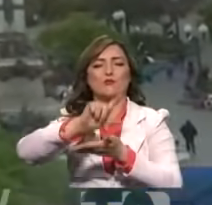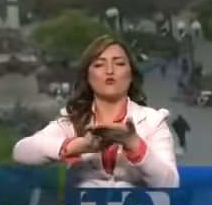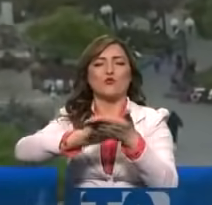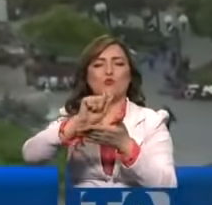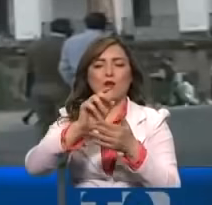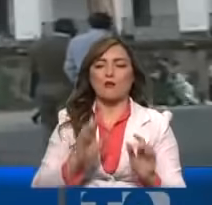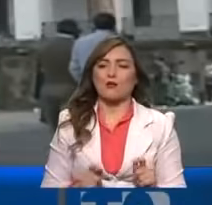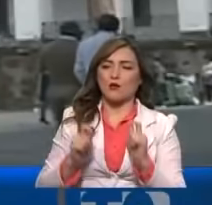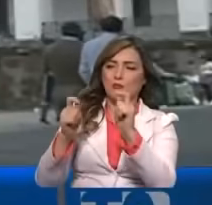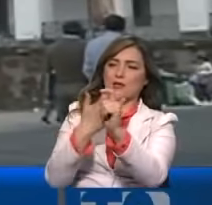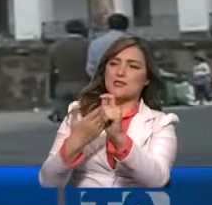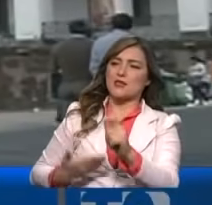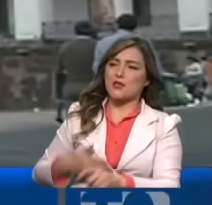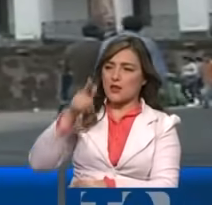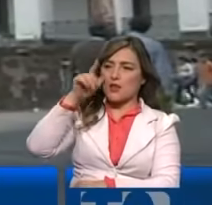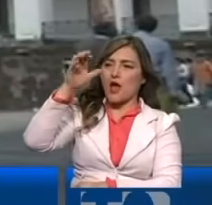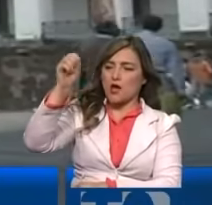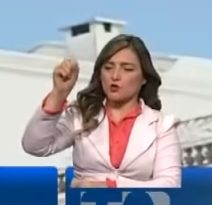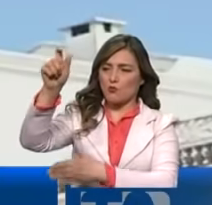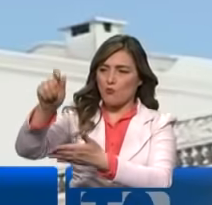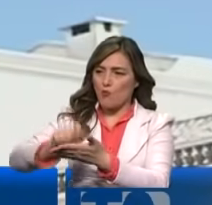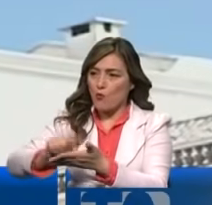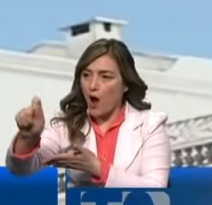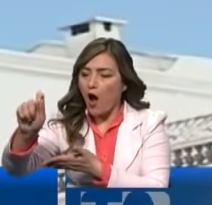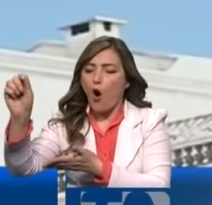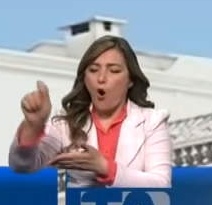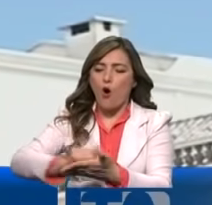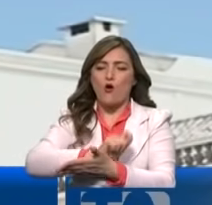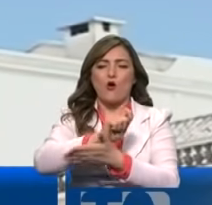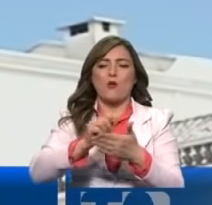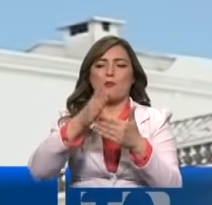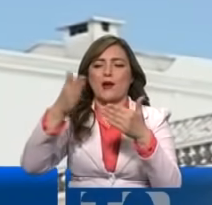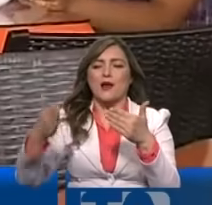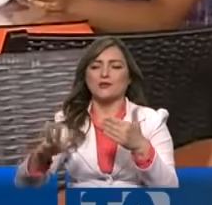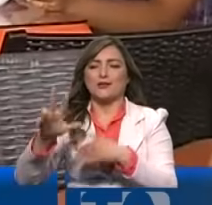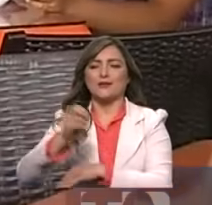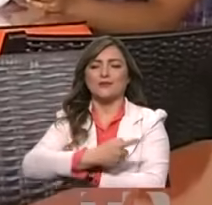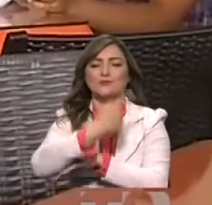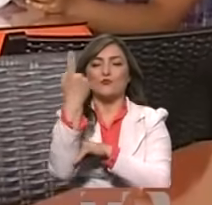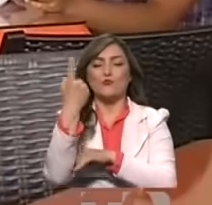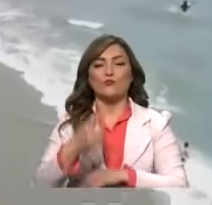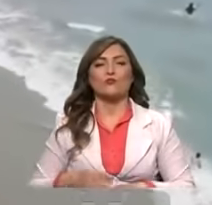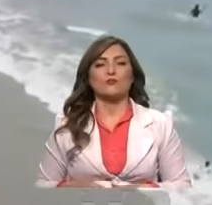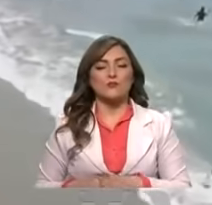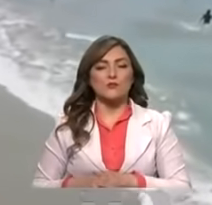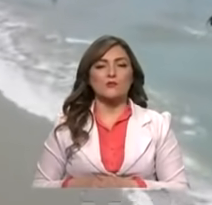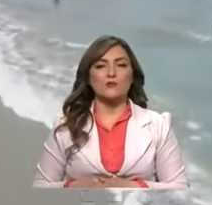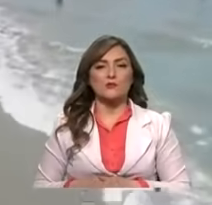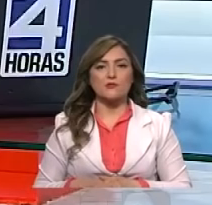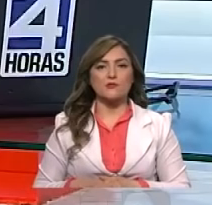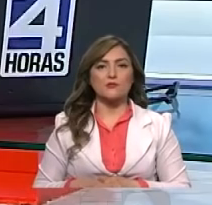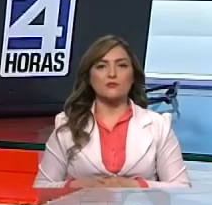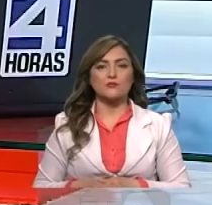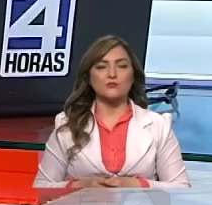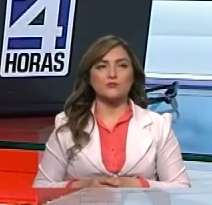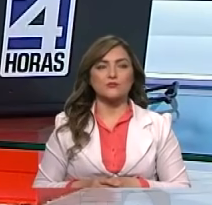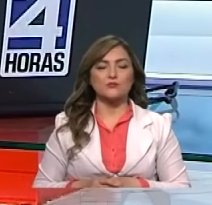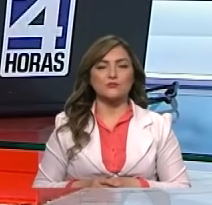del Ejecutivo para su aprobación o veto, en un plazo máximo de 30 días. Dayana Monroy, 24 horas.